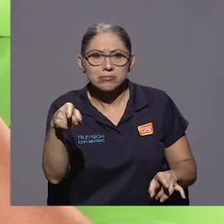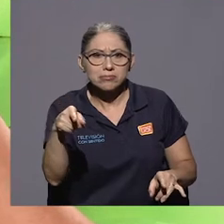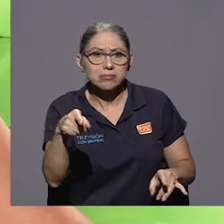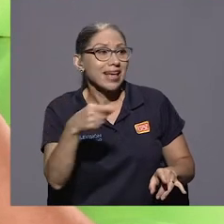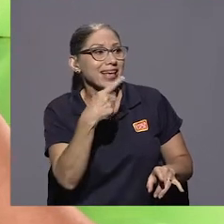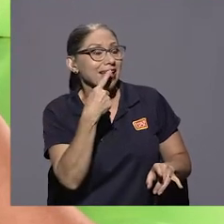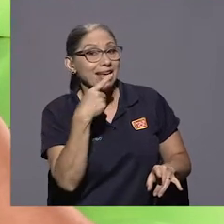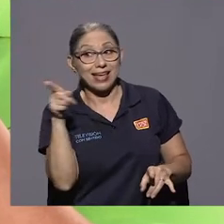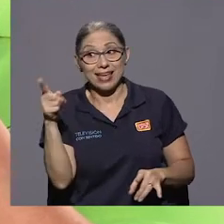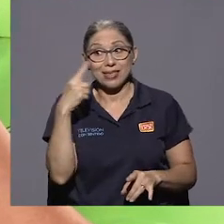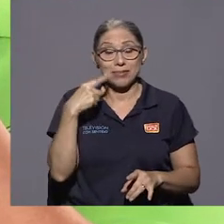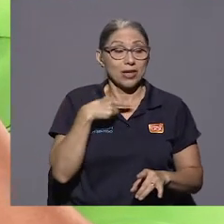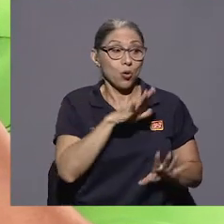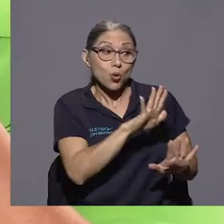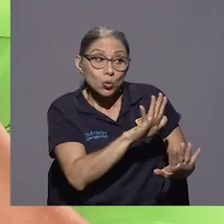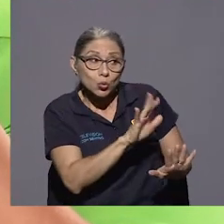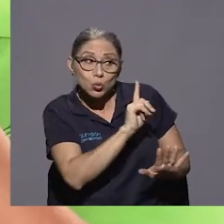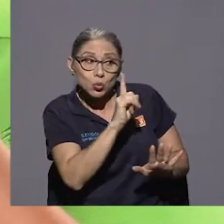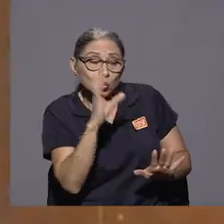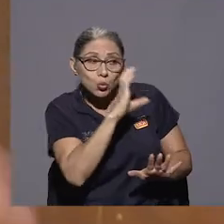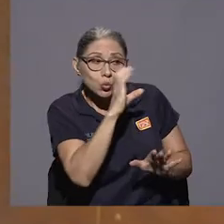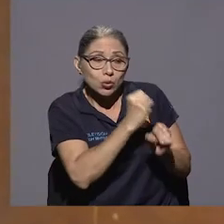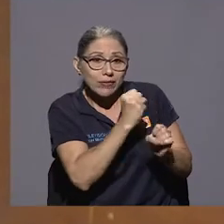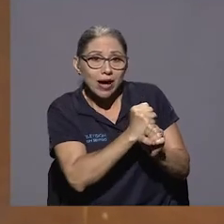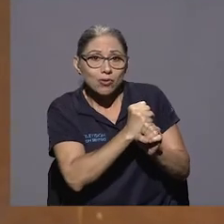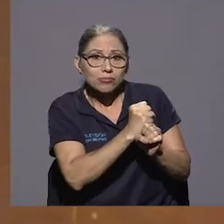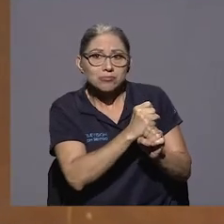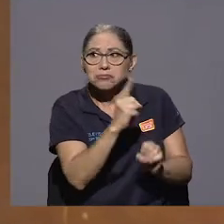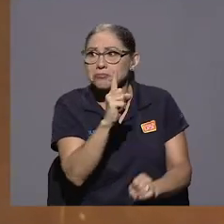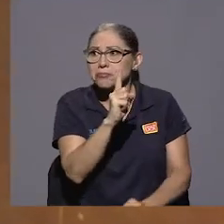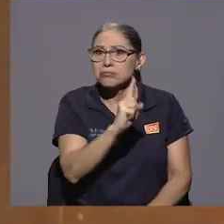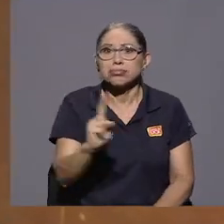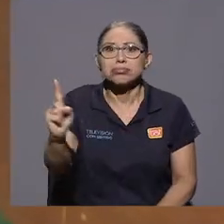Todavía no consigas trabajo. Y se fue.